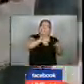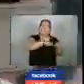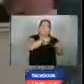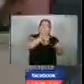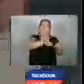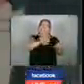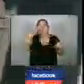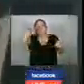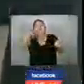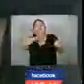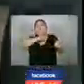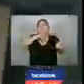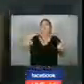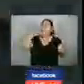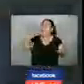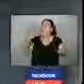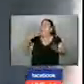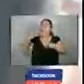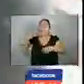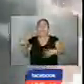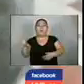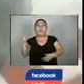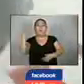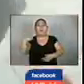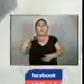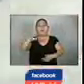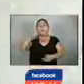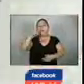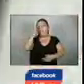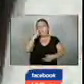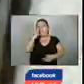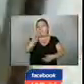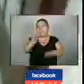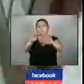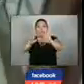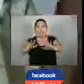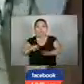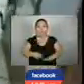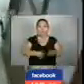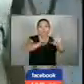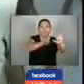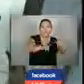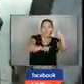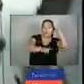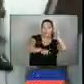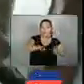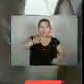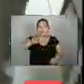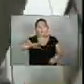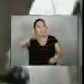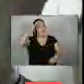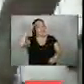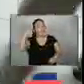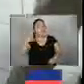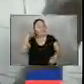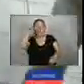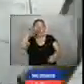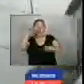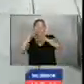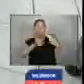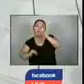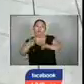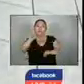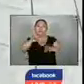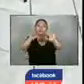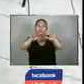tres agentes de la Policía Nacional Civil el pasado 28 de junio. Se trata de 6 hombres, 3 mujeres y un menor de edad que